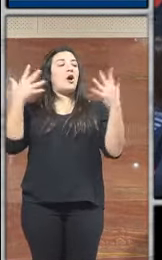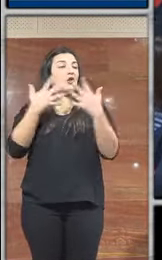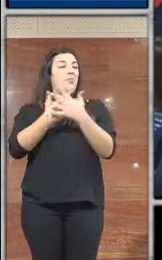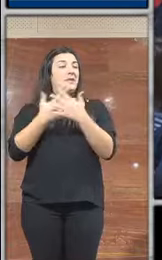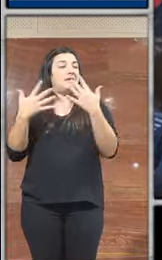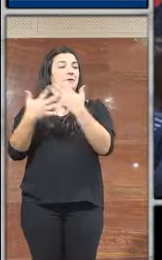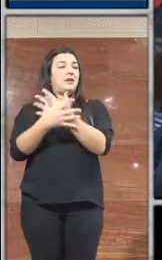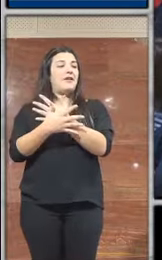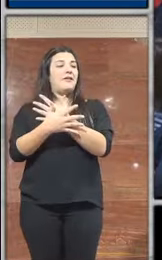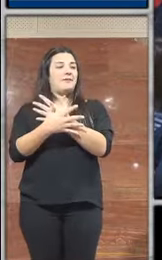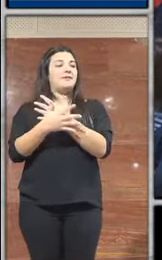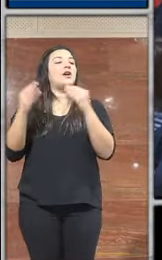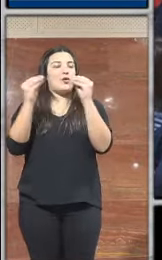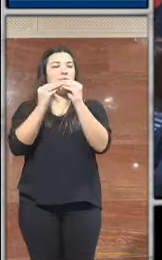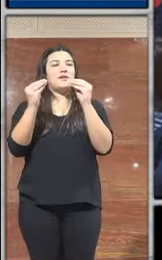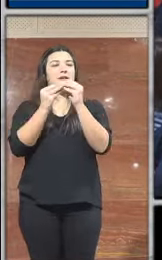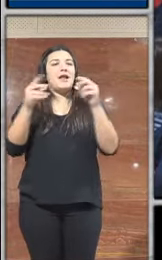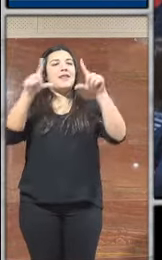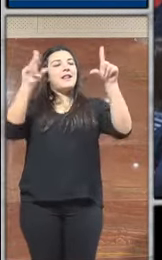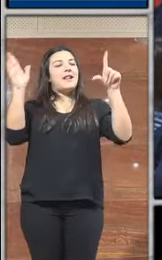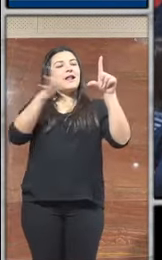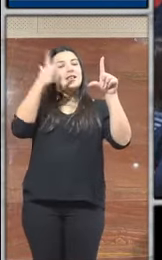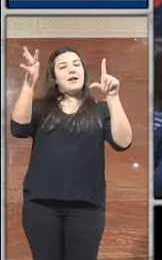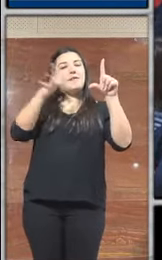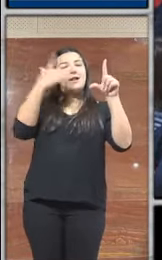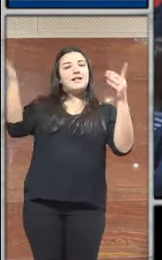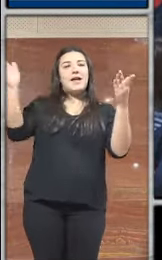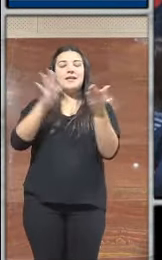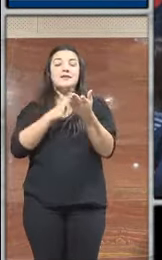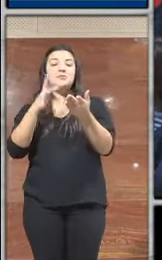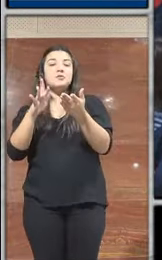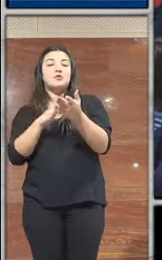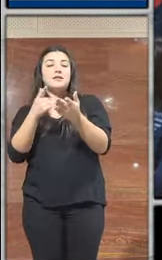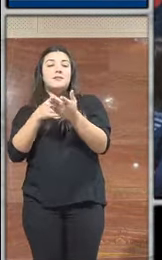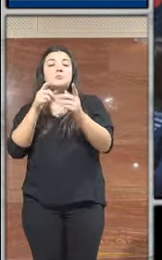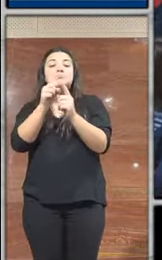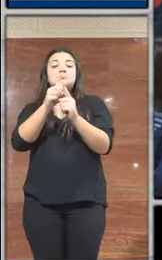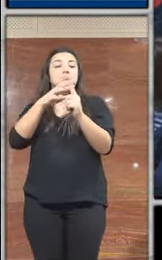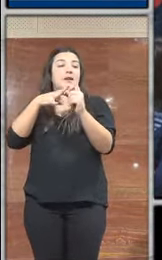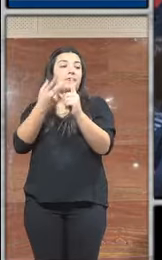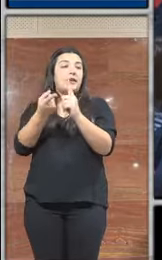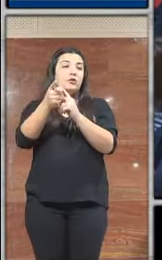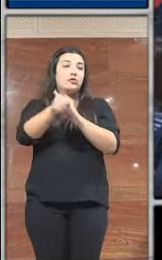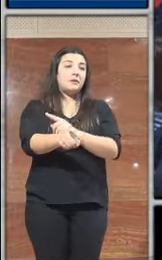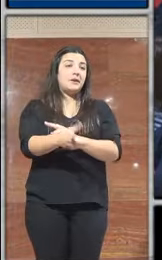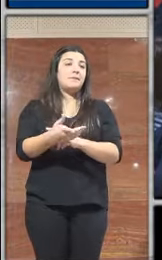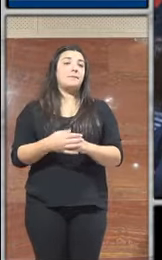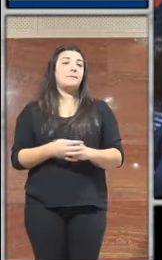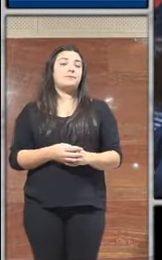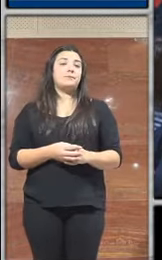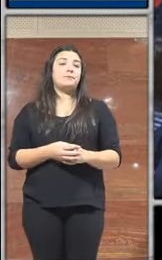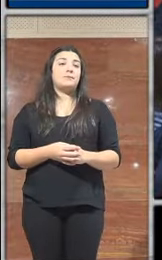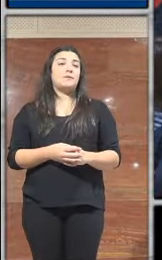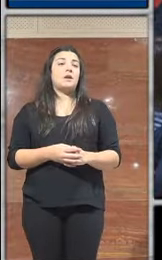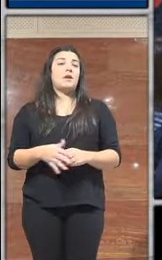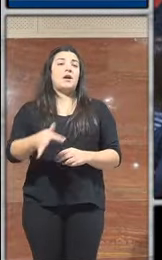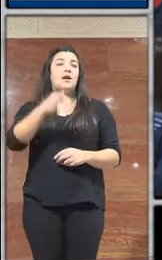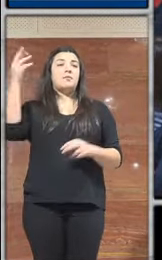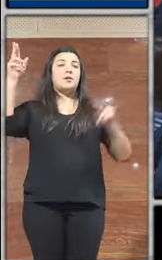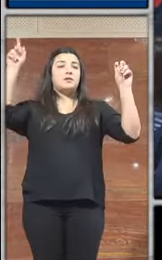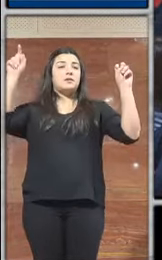las tabletas y de estos dispositivos con los periféricos. Y además creo que has especificado lo de que con el